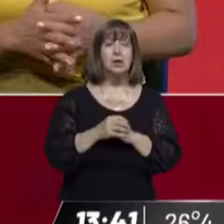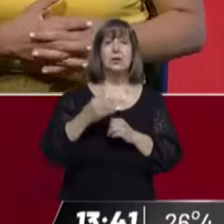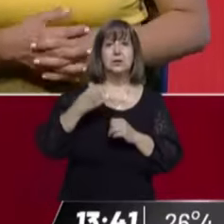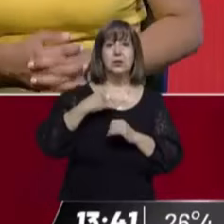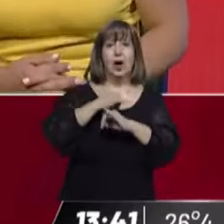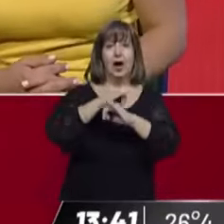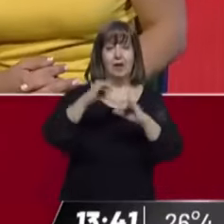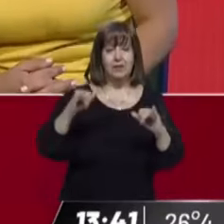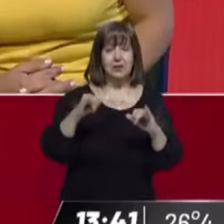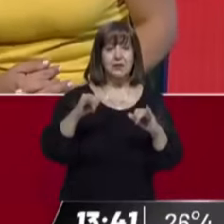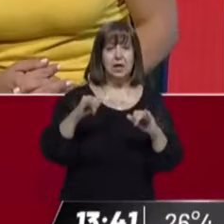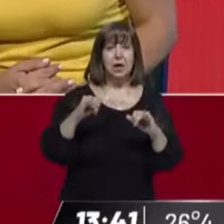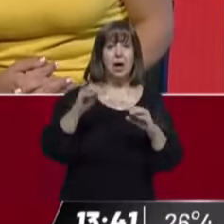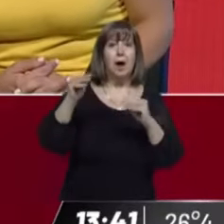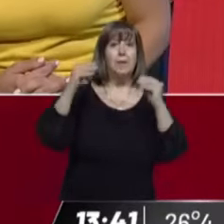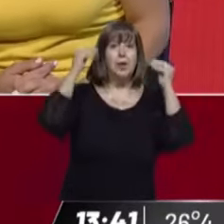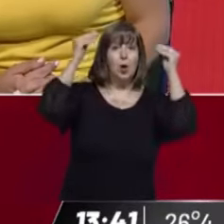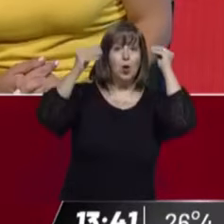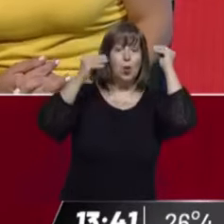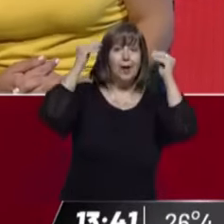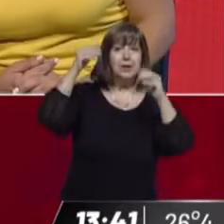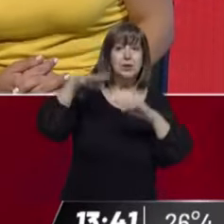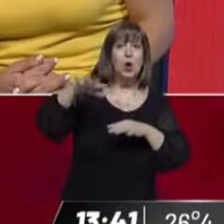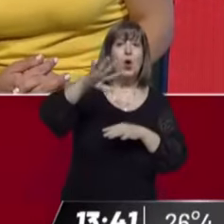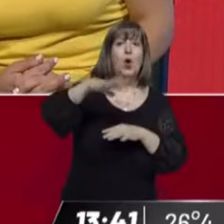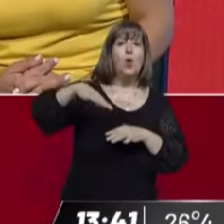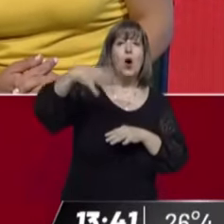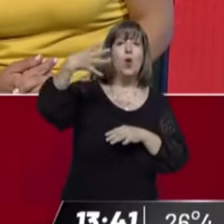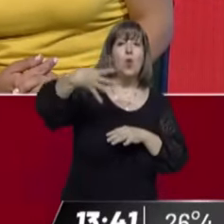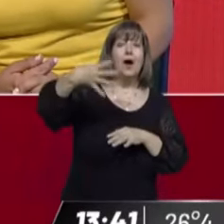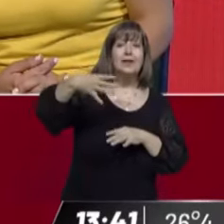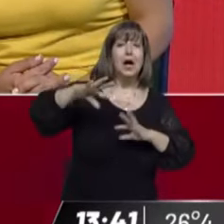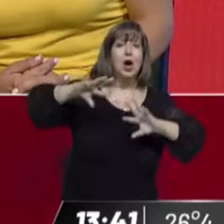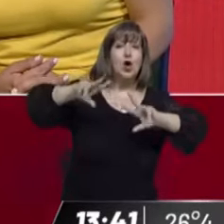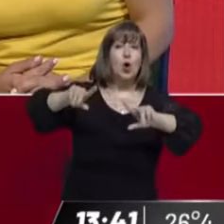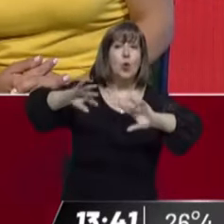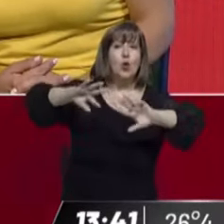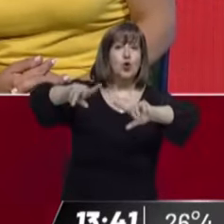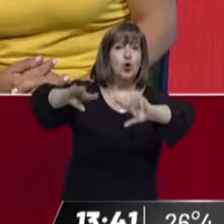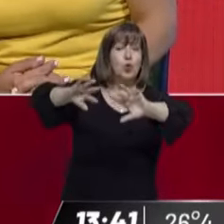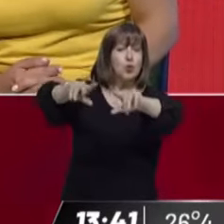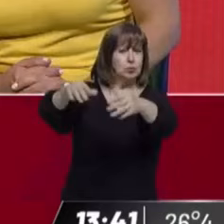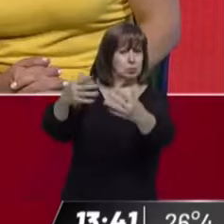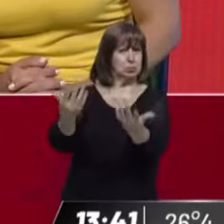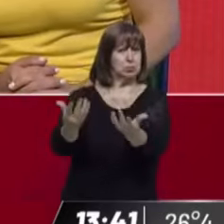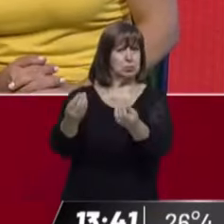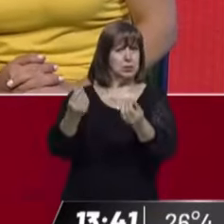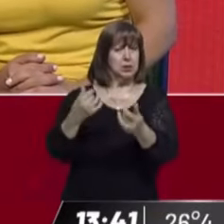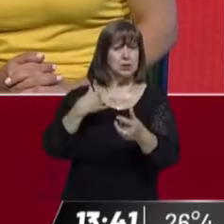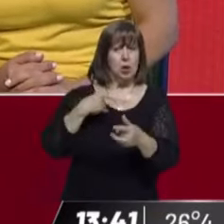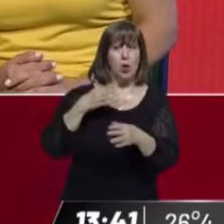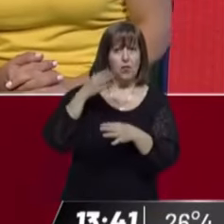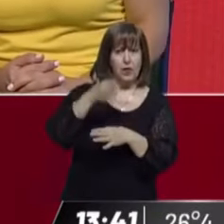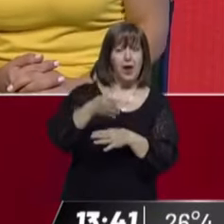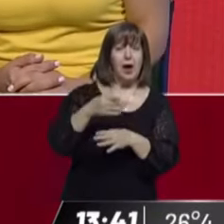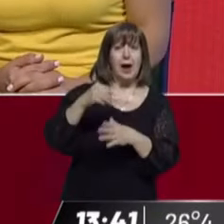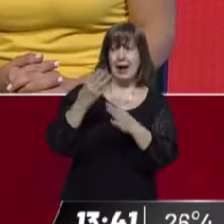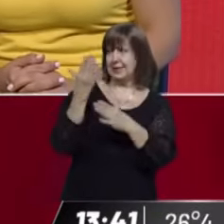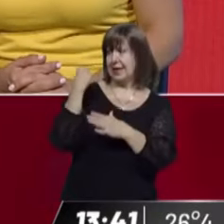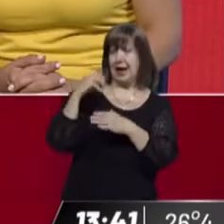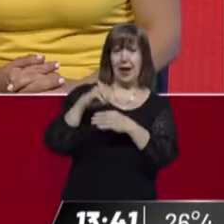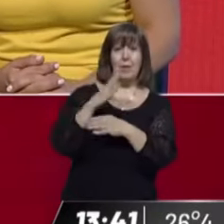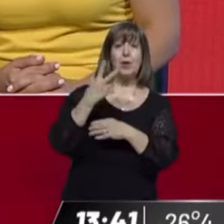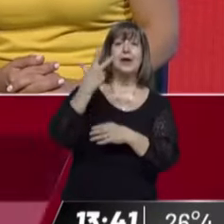Una gran preocupación por ola de robos en la cuarta sección de ciudad. Hoy estuvimos recorriendo la zona y nos contaban, por ejemplo, ayer en la madrugada se